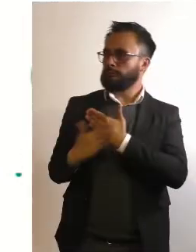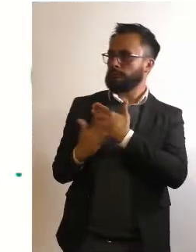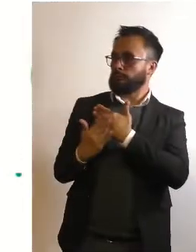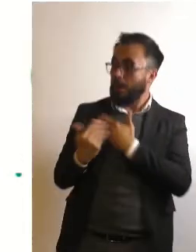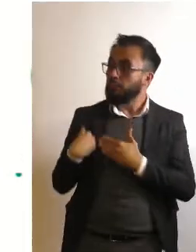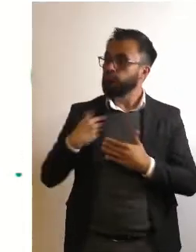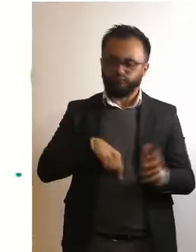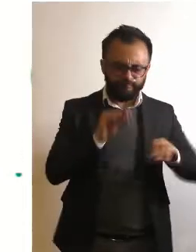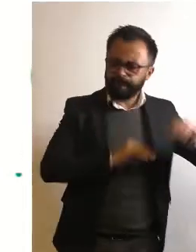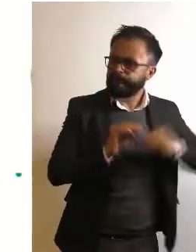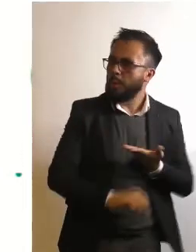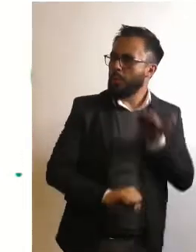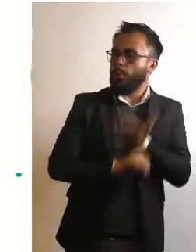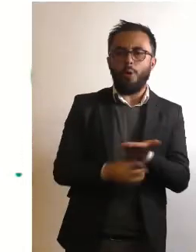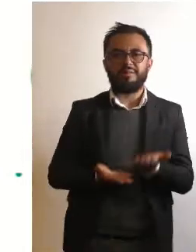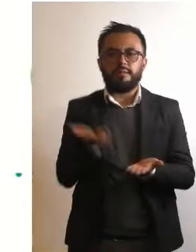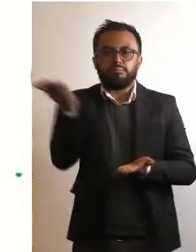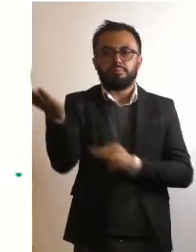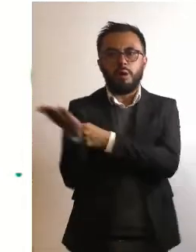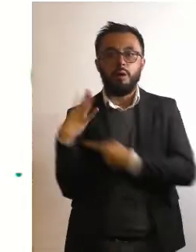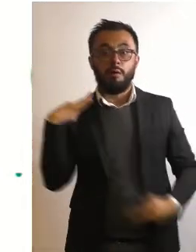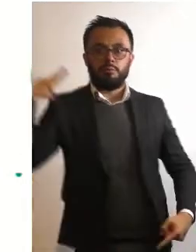de investigación para llevar a cabo